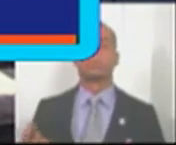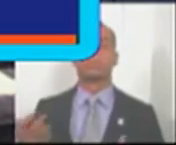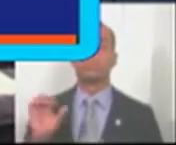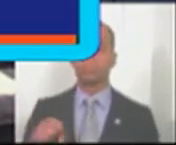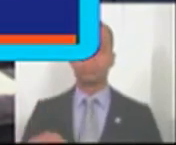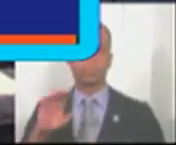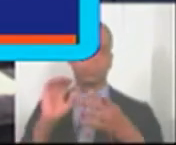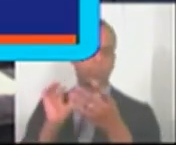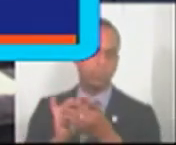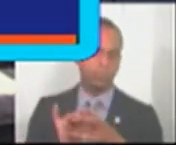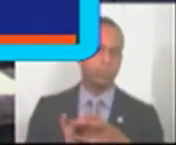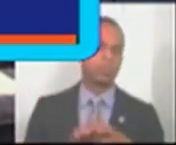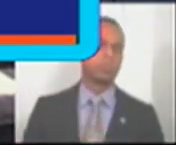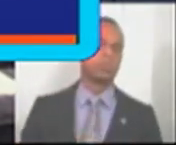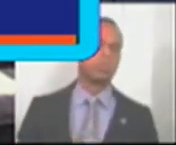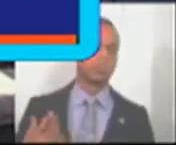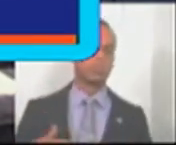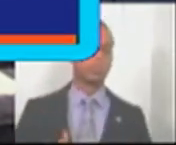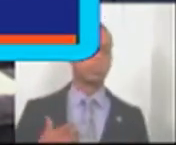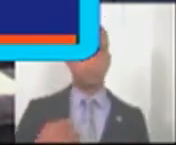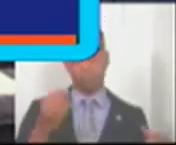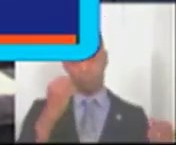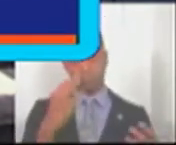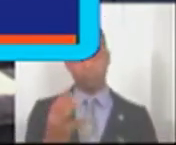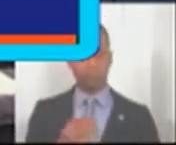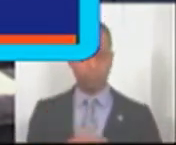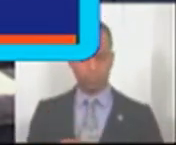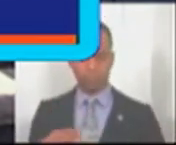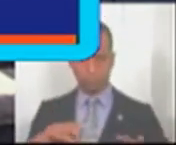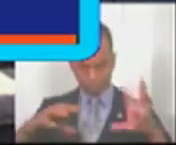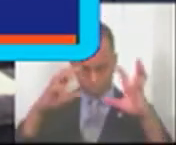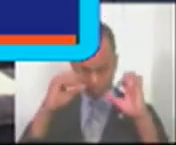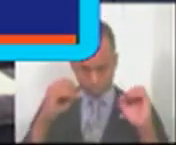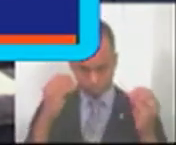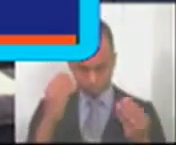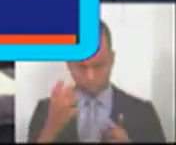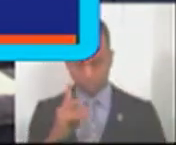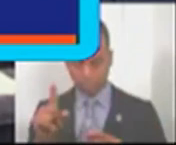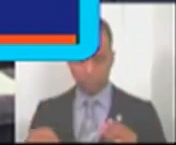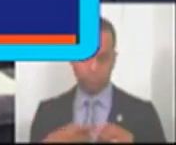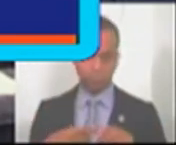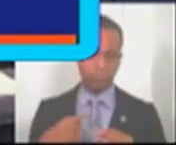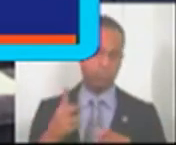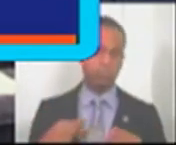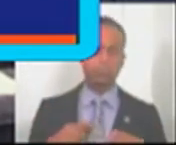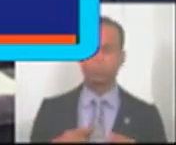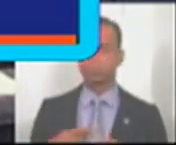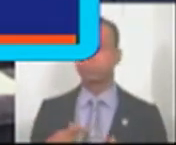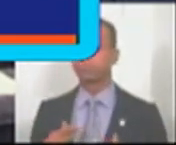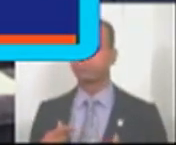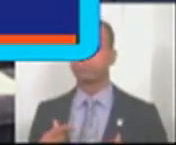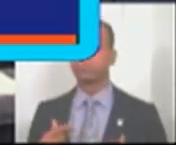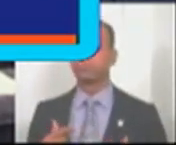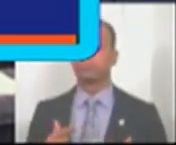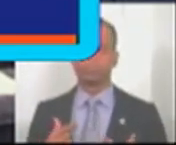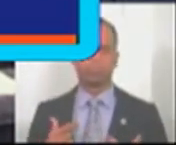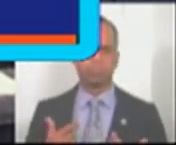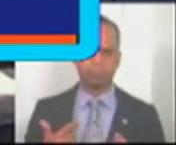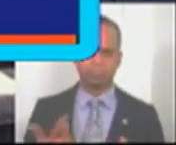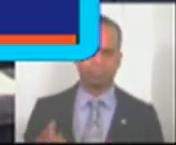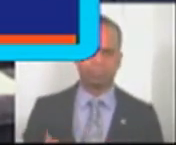comunicarnos. Mira, el presidente me hablaba de su origen libanés, como Abraham, y tal. Hay que ver lo que era